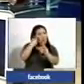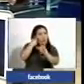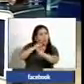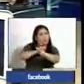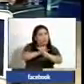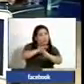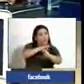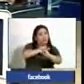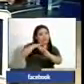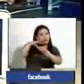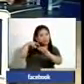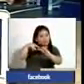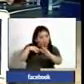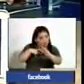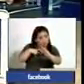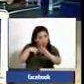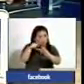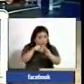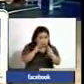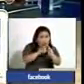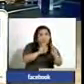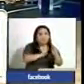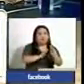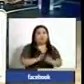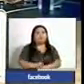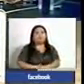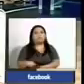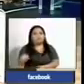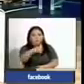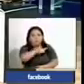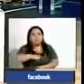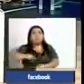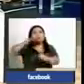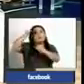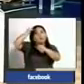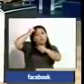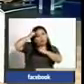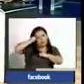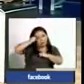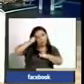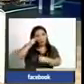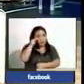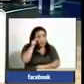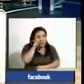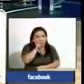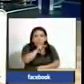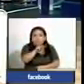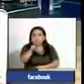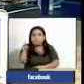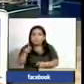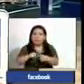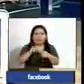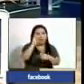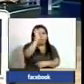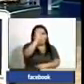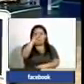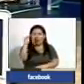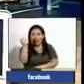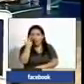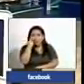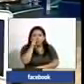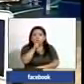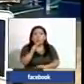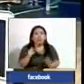los suyos, a las personas que residen junto a usted. Seamos conscientes, podemos ver imágenes desde países, bueno, lo más cerca